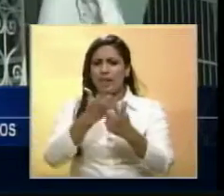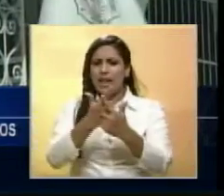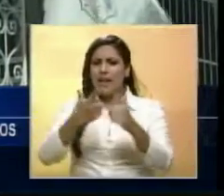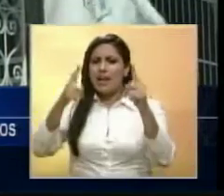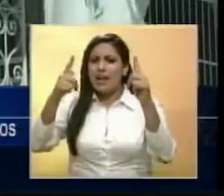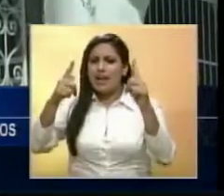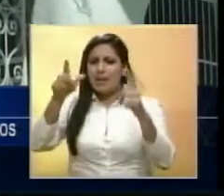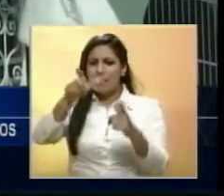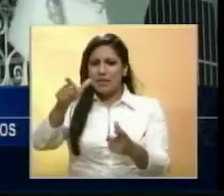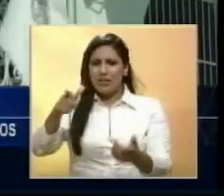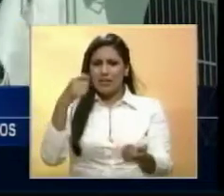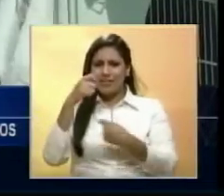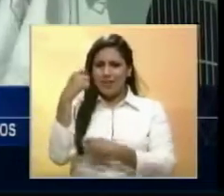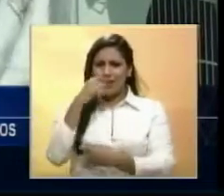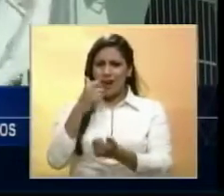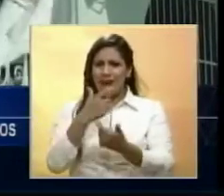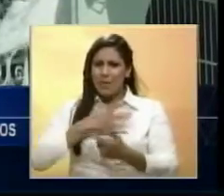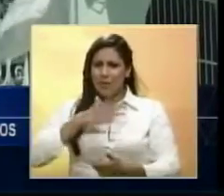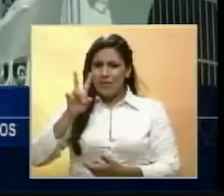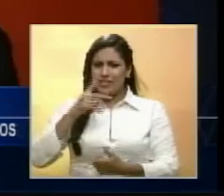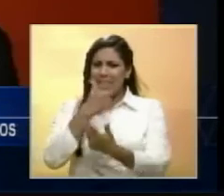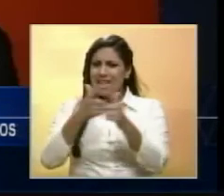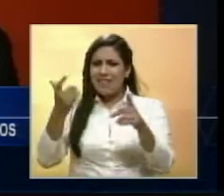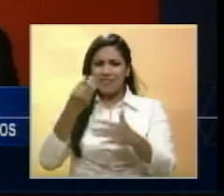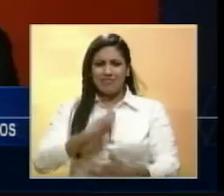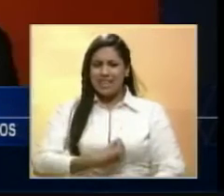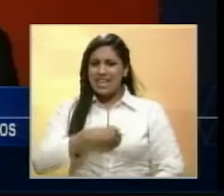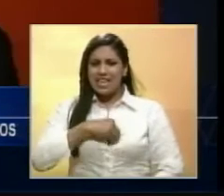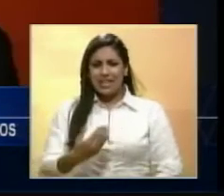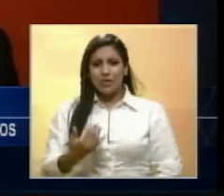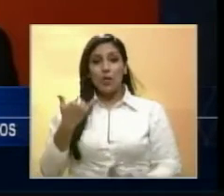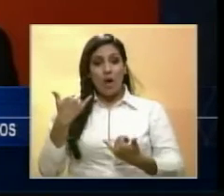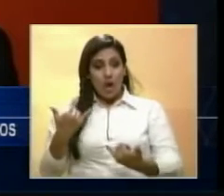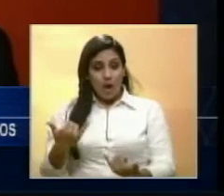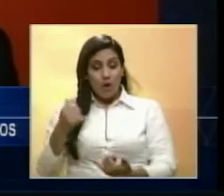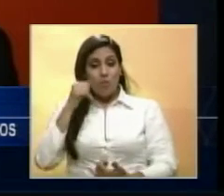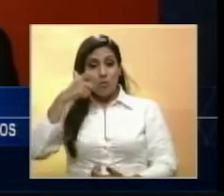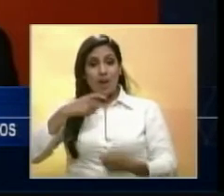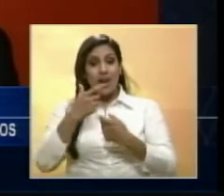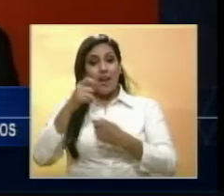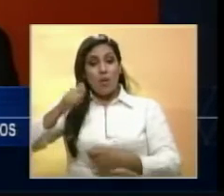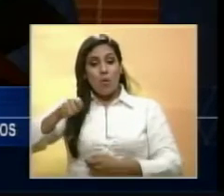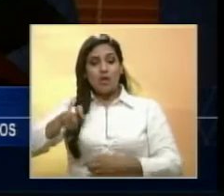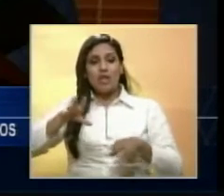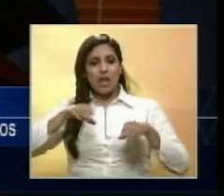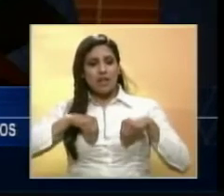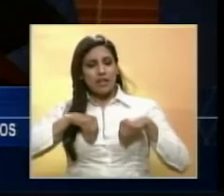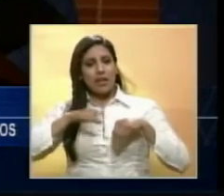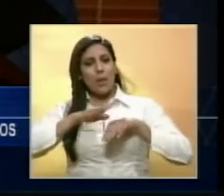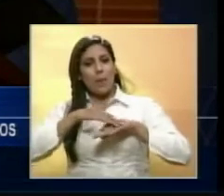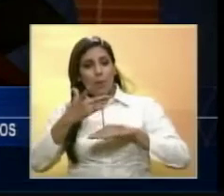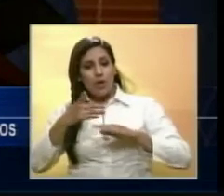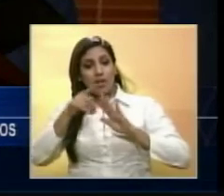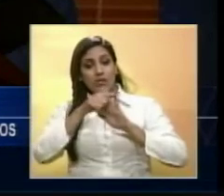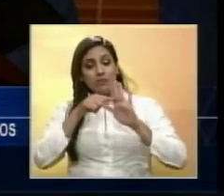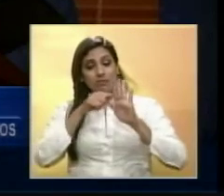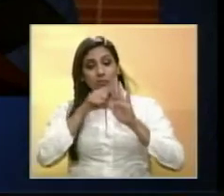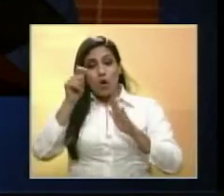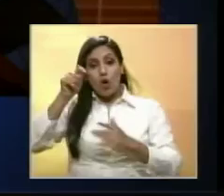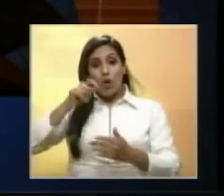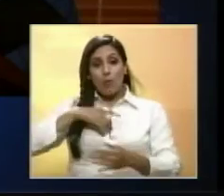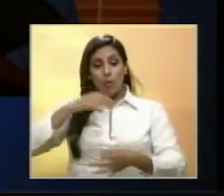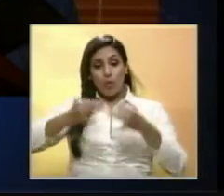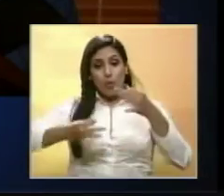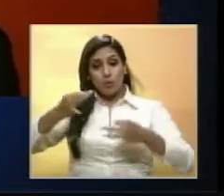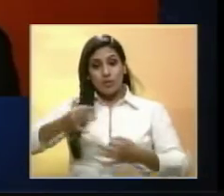Atención Permanente de La Romana, Arístida Mercedes. Mejía adoptó la medida acogiéndose a las facultades que le otorga el reglamento